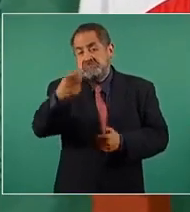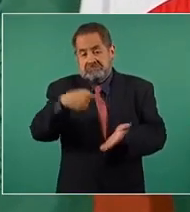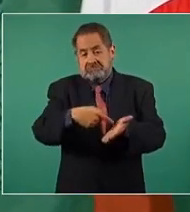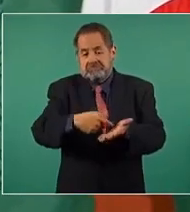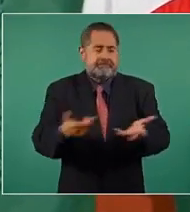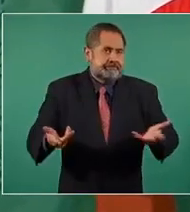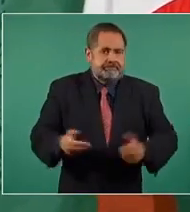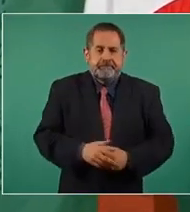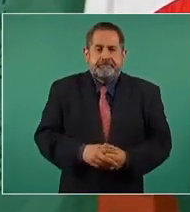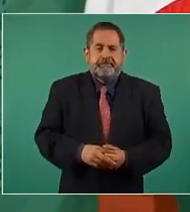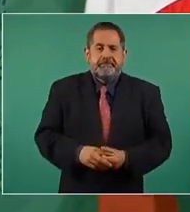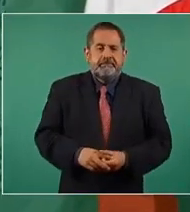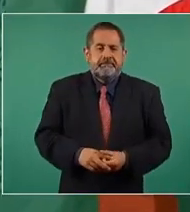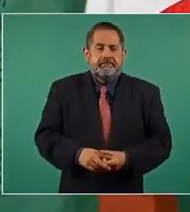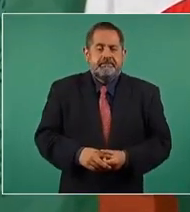Bueno,